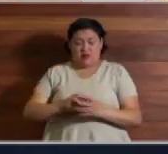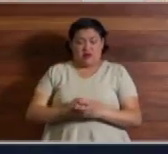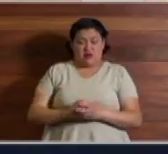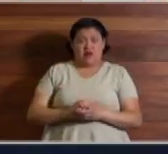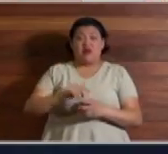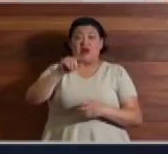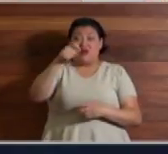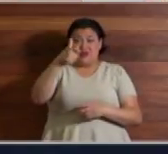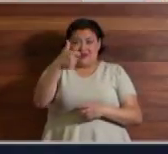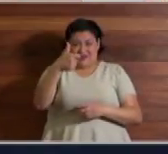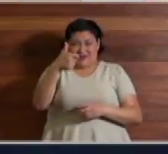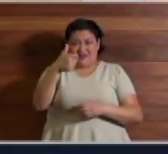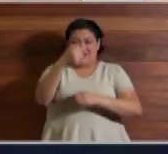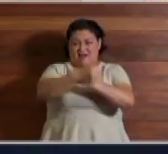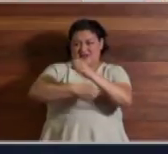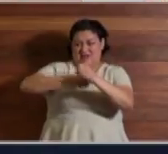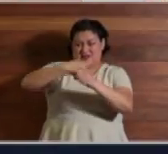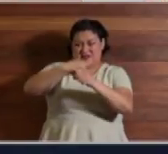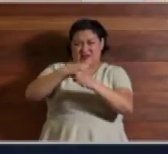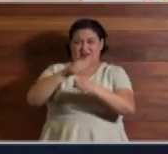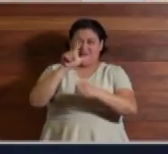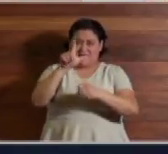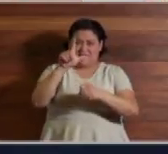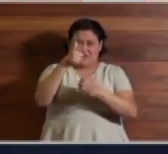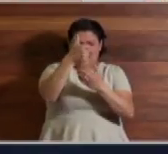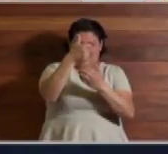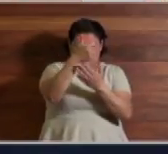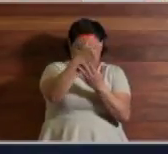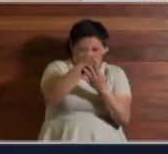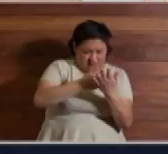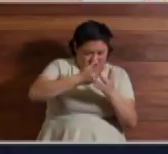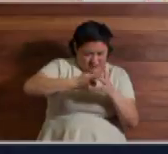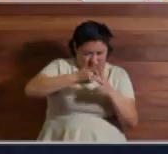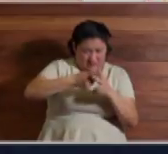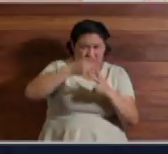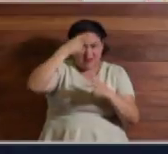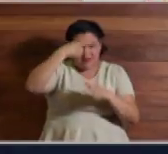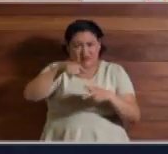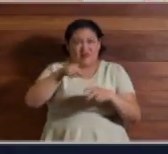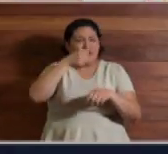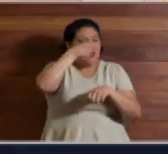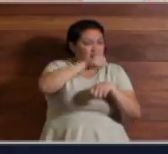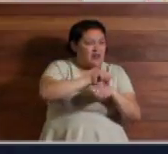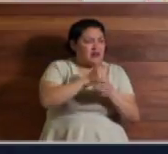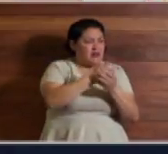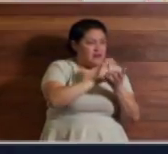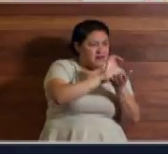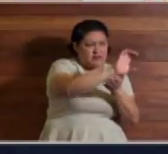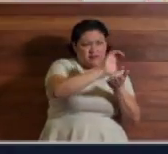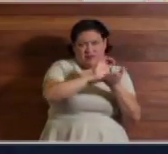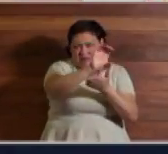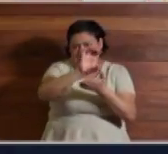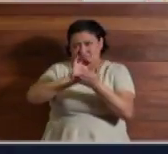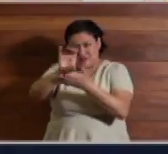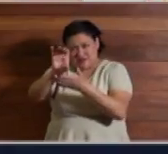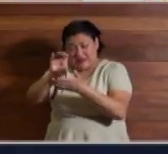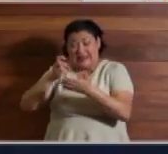que el presupuesto de Egresos de la Federación sea un instrumento para consolidar, para avanzar, para articular,